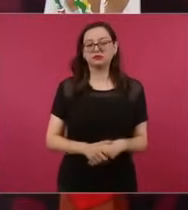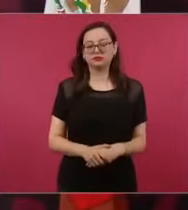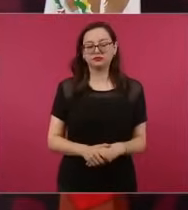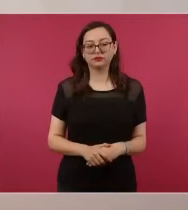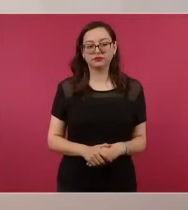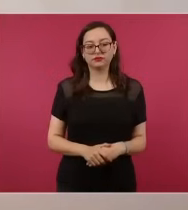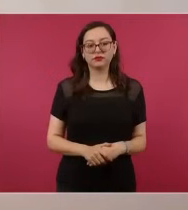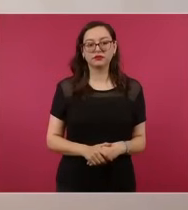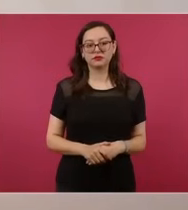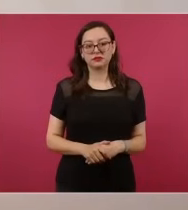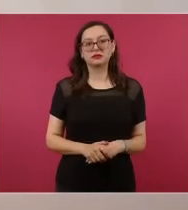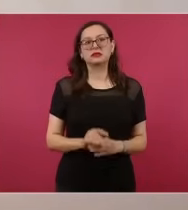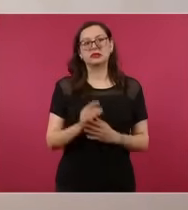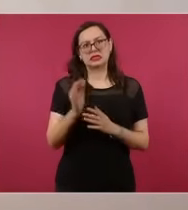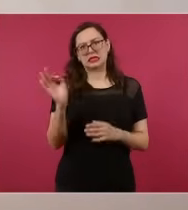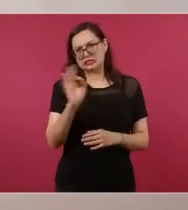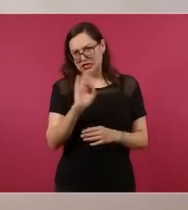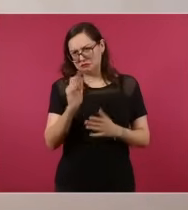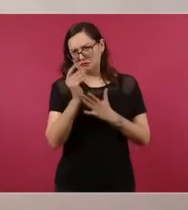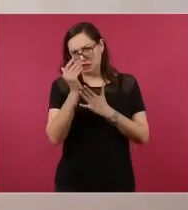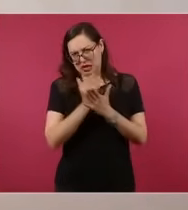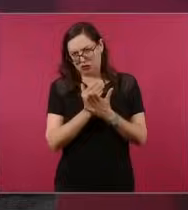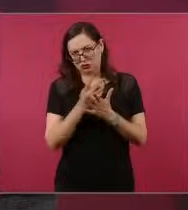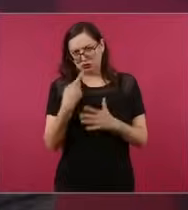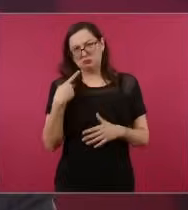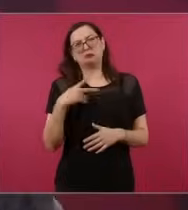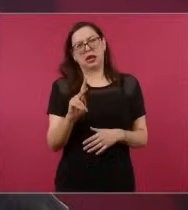Claro, con matices, pero